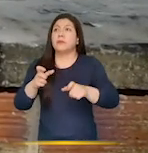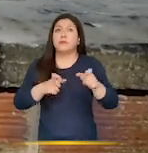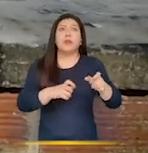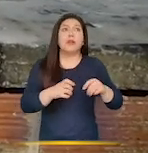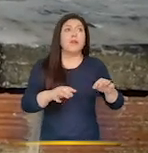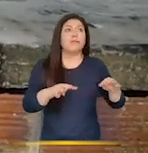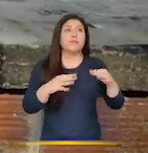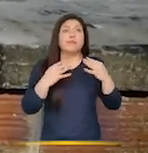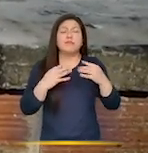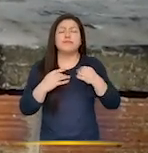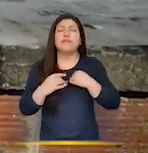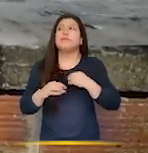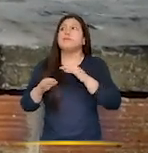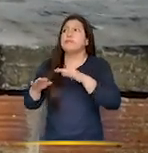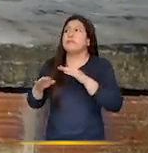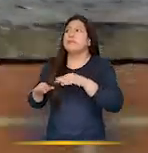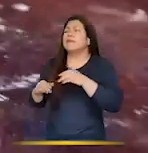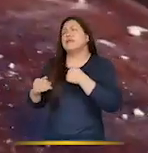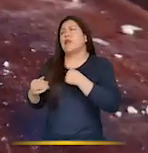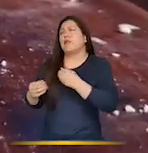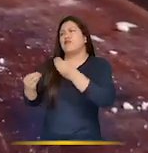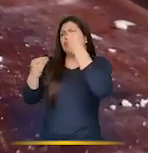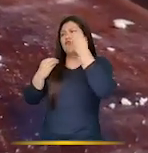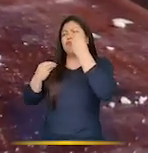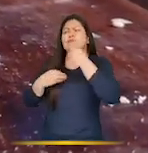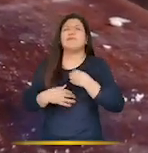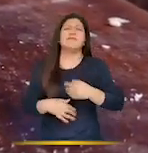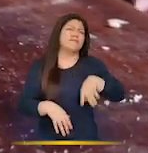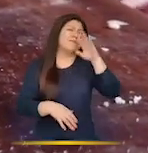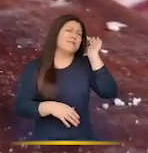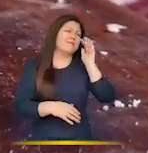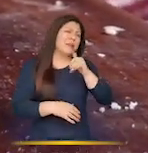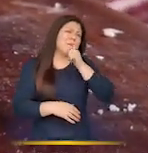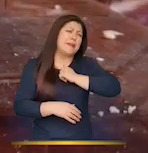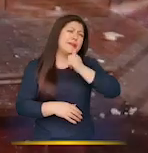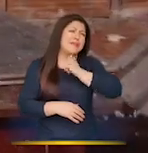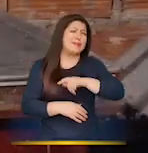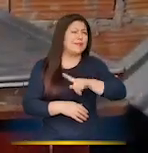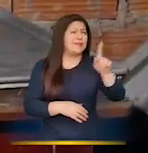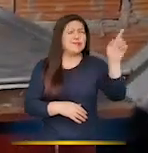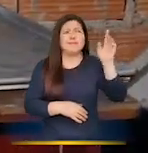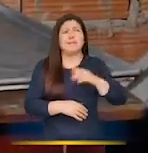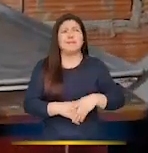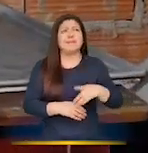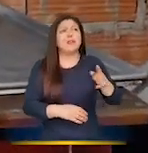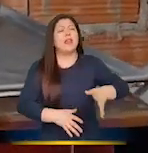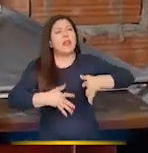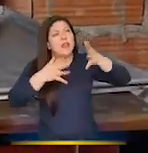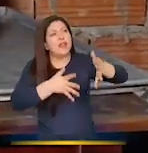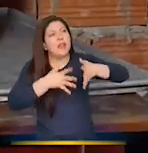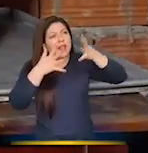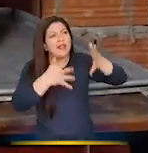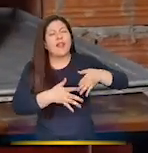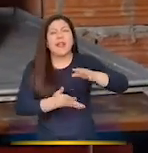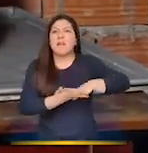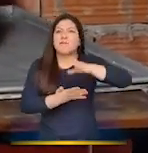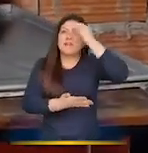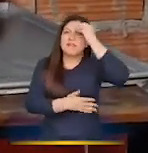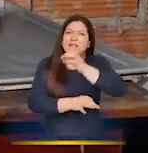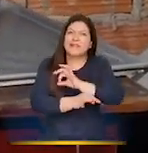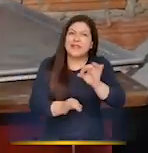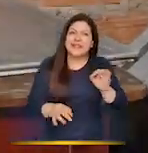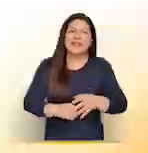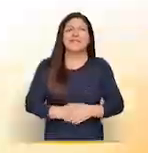las cosas buenas, la gente lo busca a uno. Me dicen que los enseñe, pero yo no tengo paciencia ya para enseñarles porque